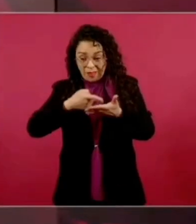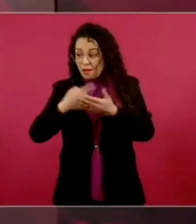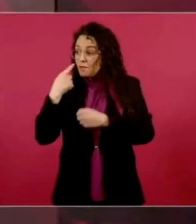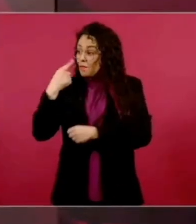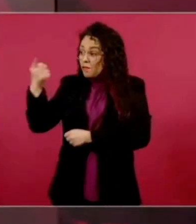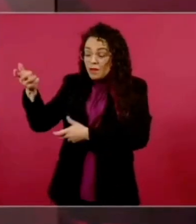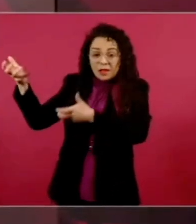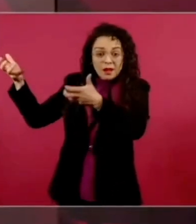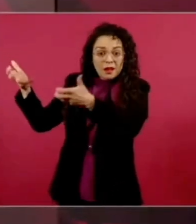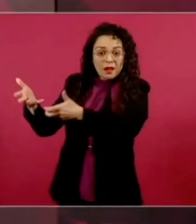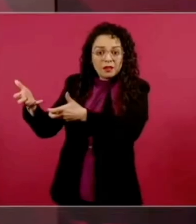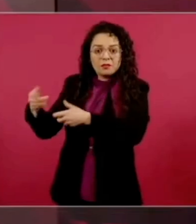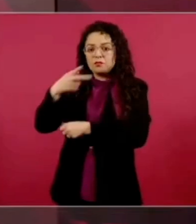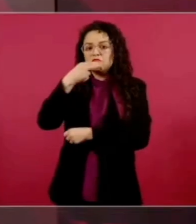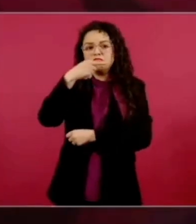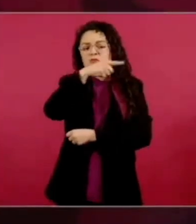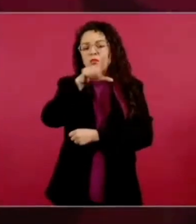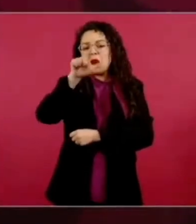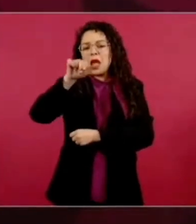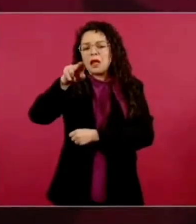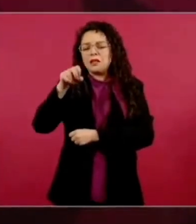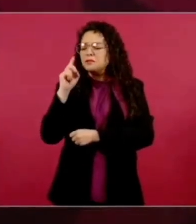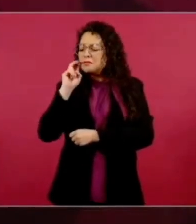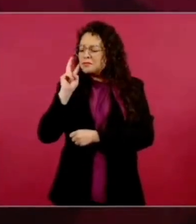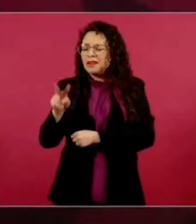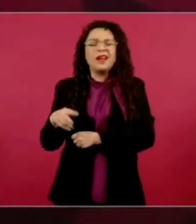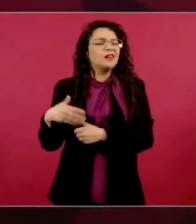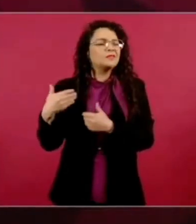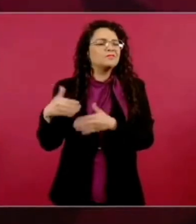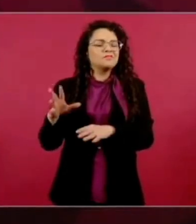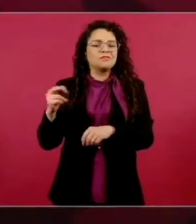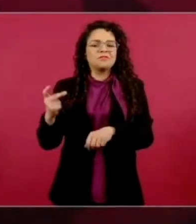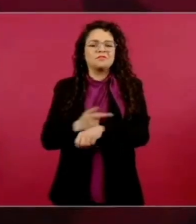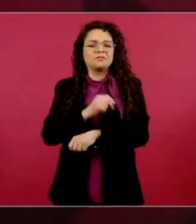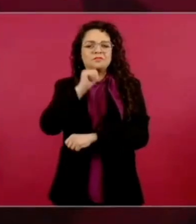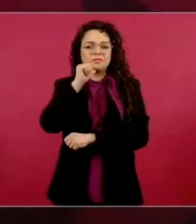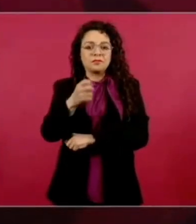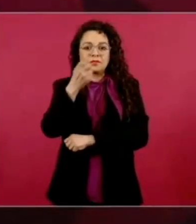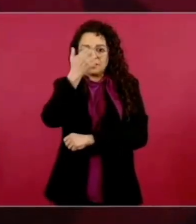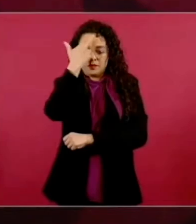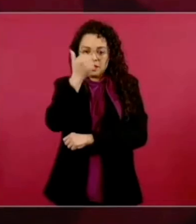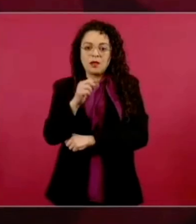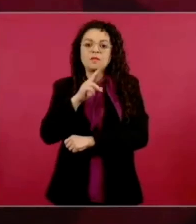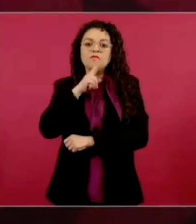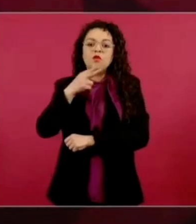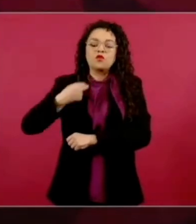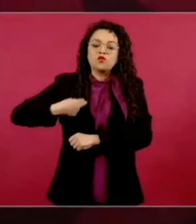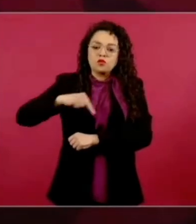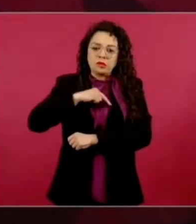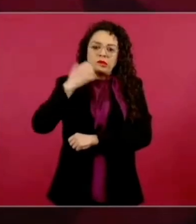Por eso queremos llevar a cabo esta reforma y va a depender de los ciudadanos.